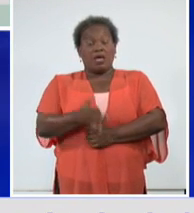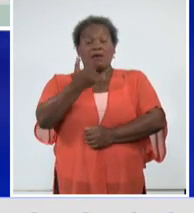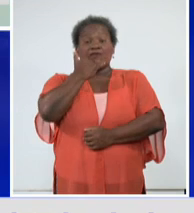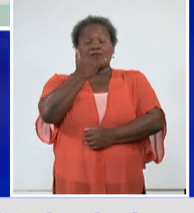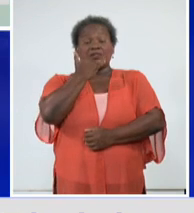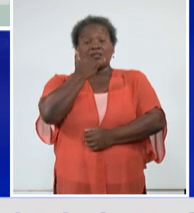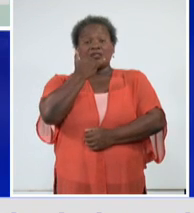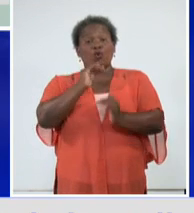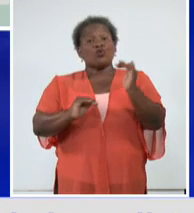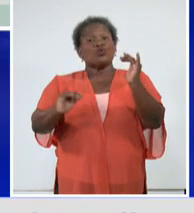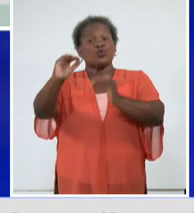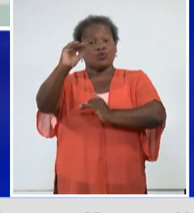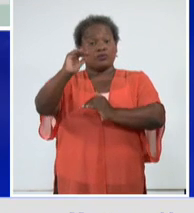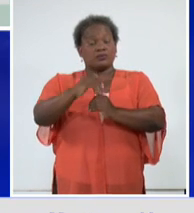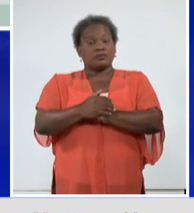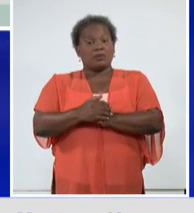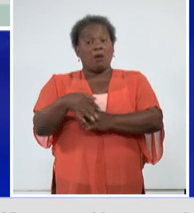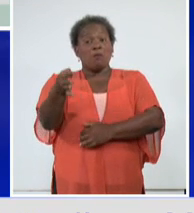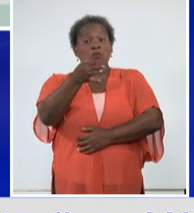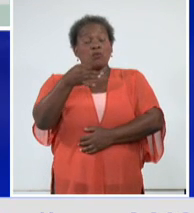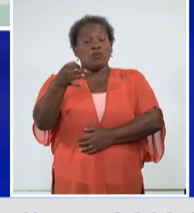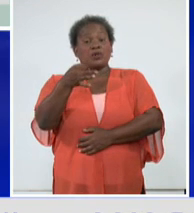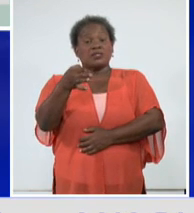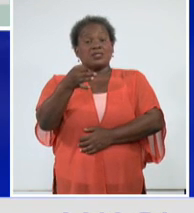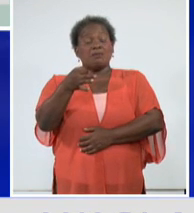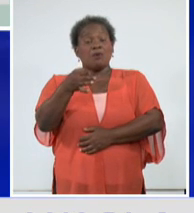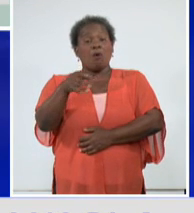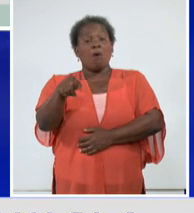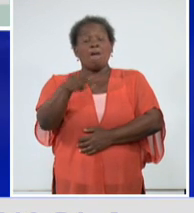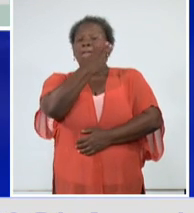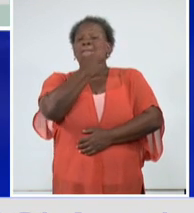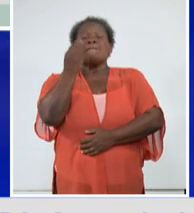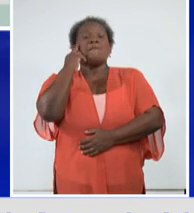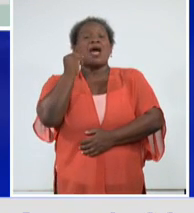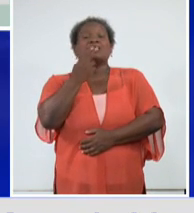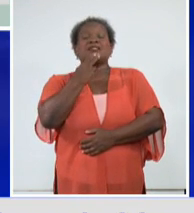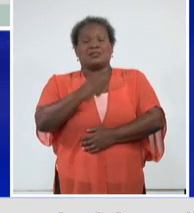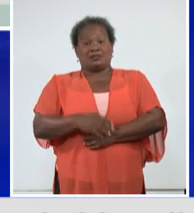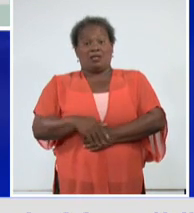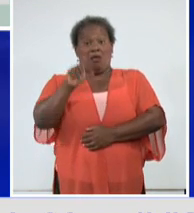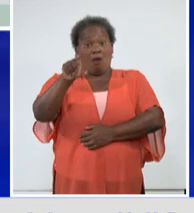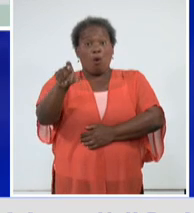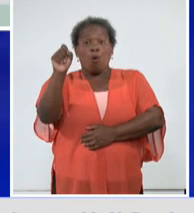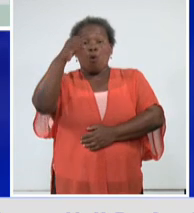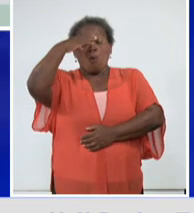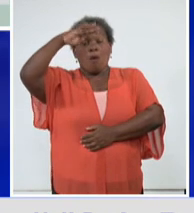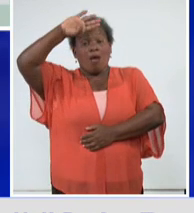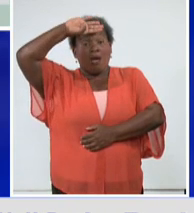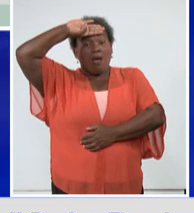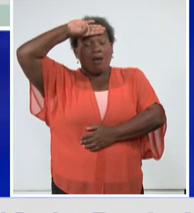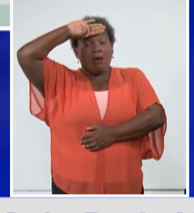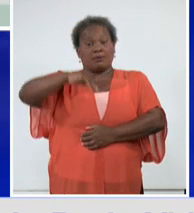elevada, y el municipio de Martí. Finalmente, en Cuba, de